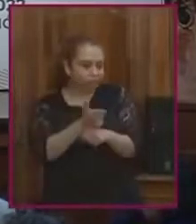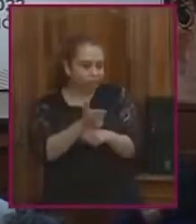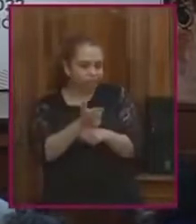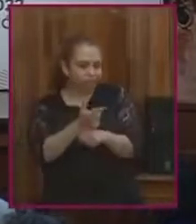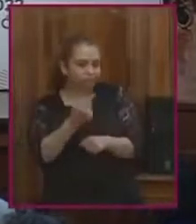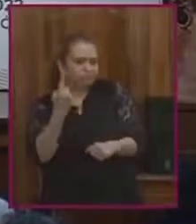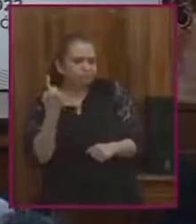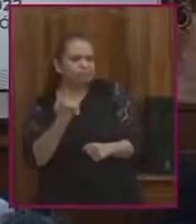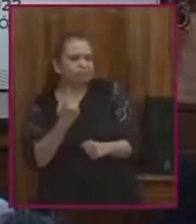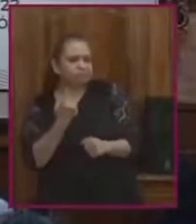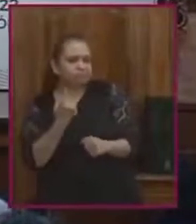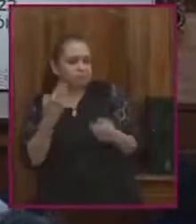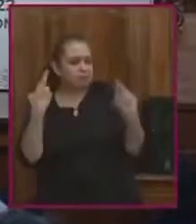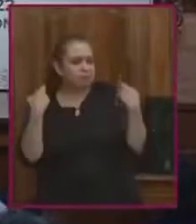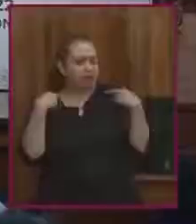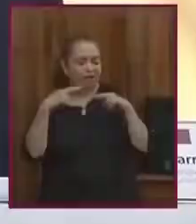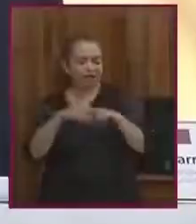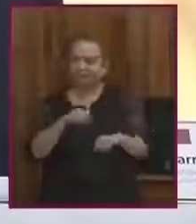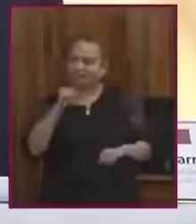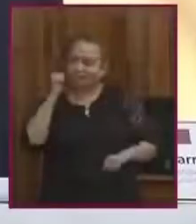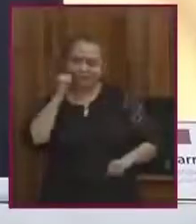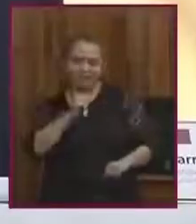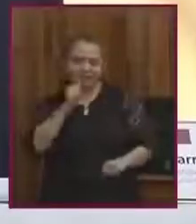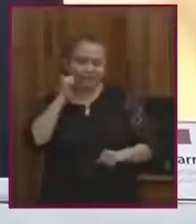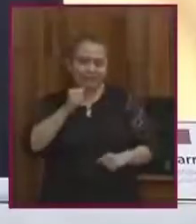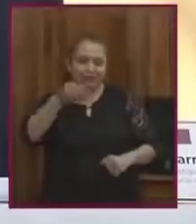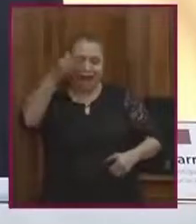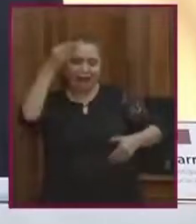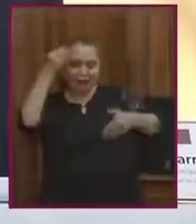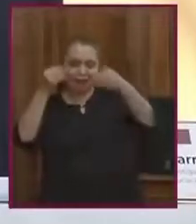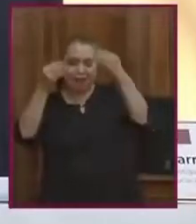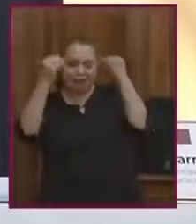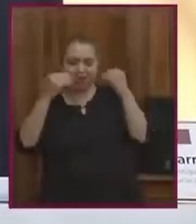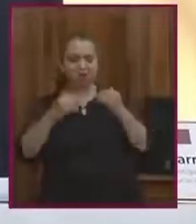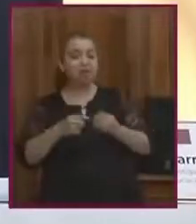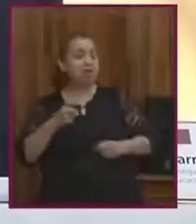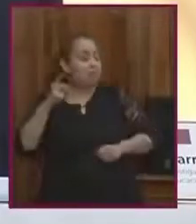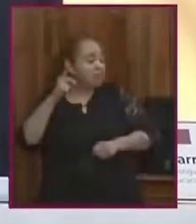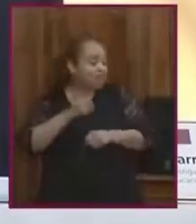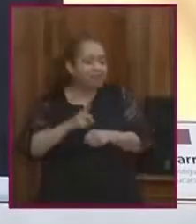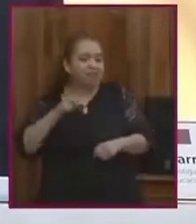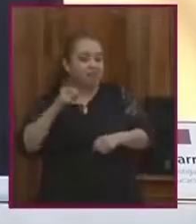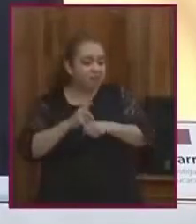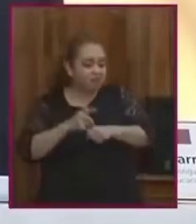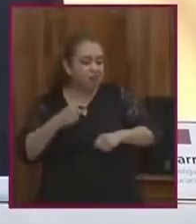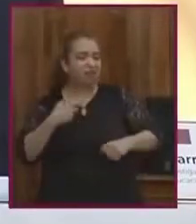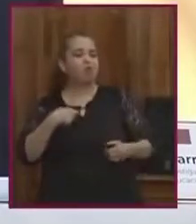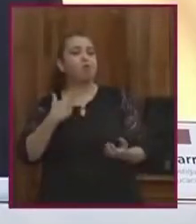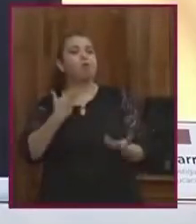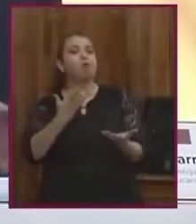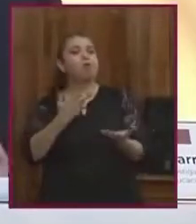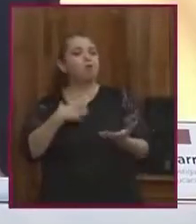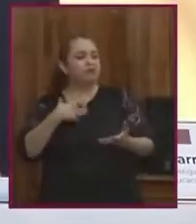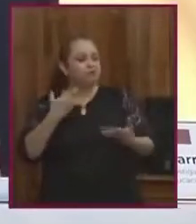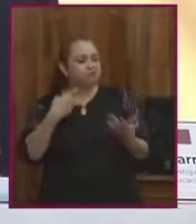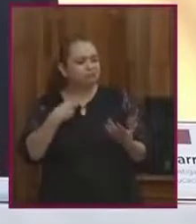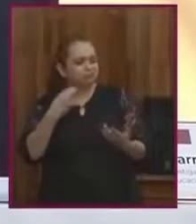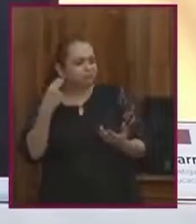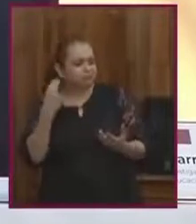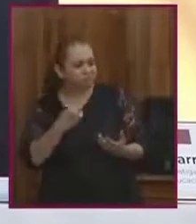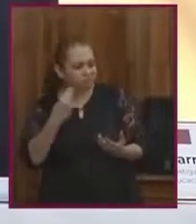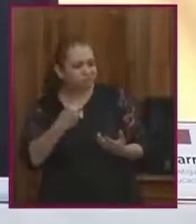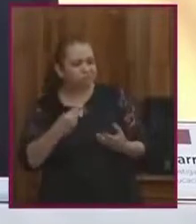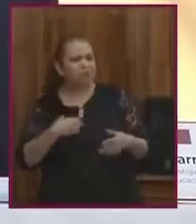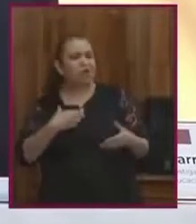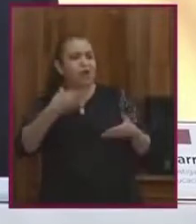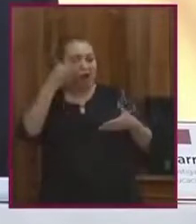que el maestro nunca termina de aprender y que día a día tenemos que estar más preparados, tenemos que estar con esa capacitación